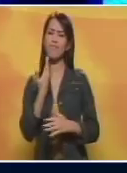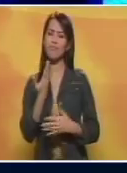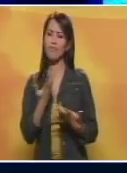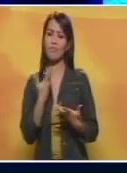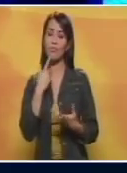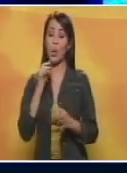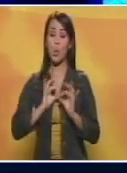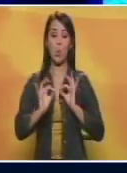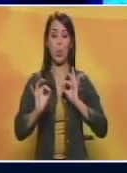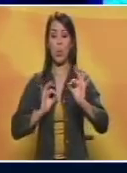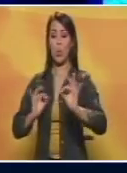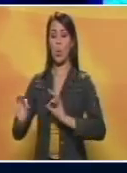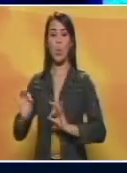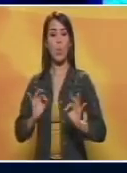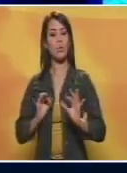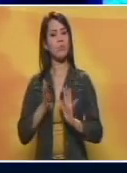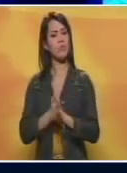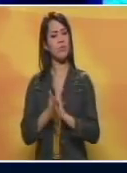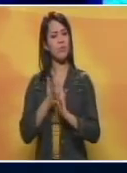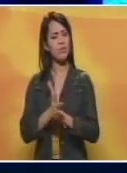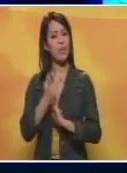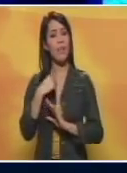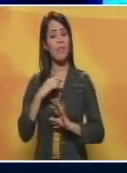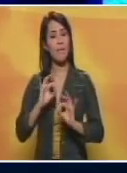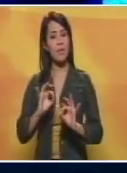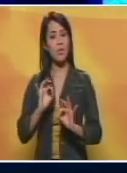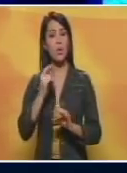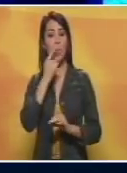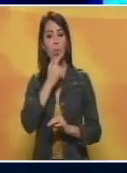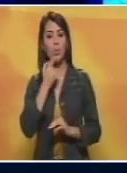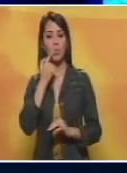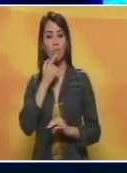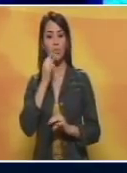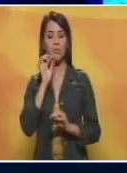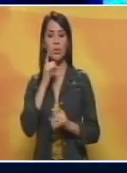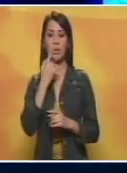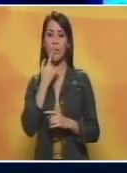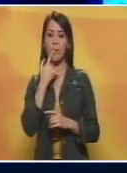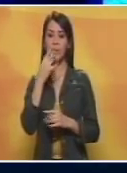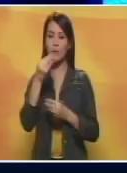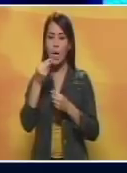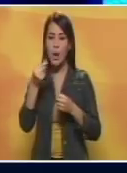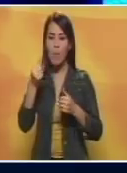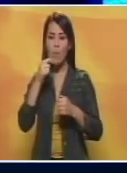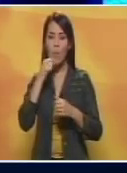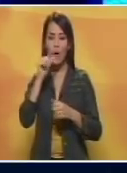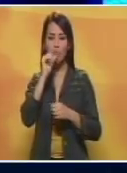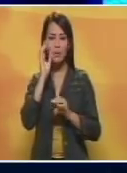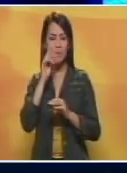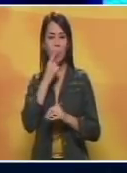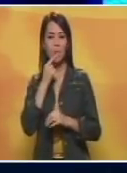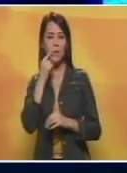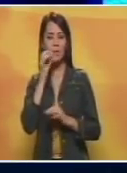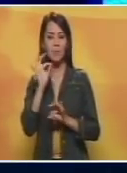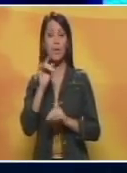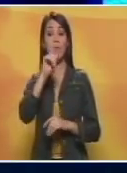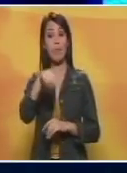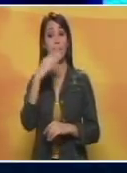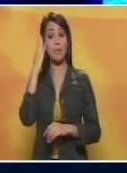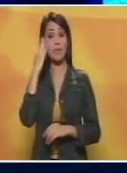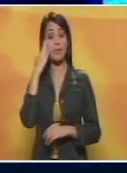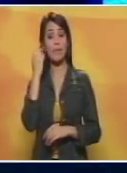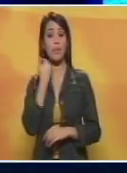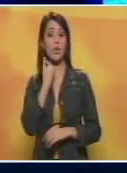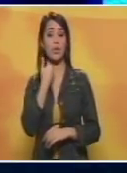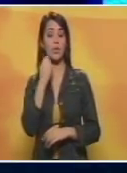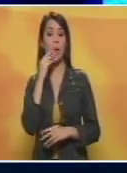viral infecciosa causada por un tipo de virus herpes que se transmite principalmente por la saliva por esta razón también es conocida como la